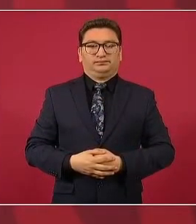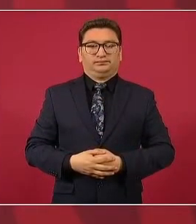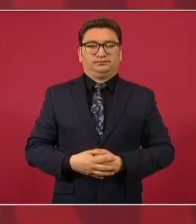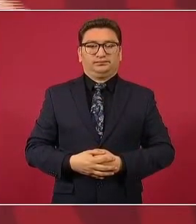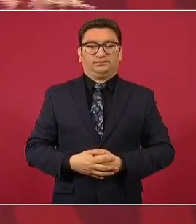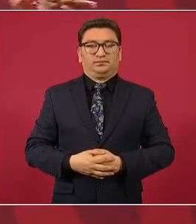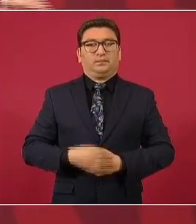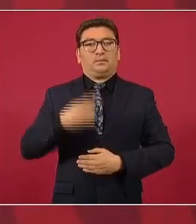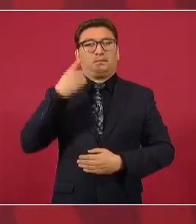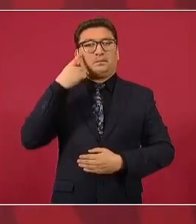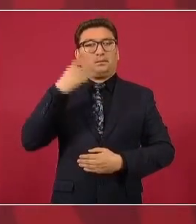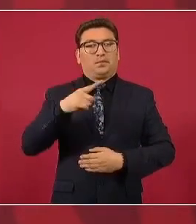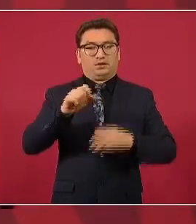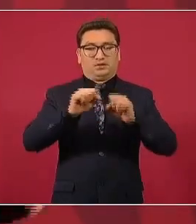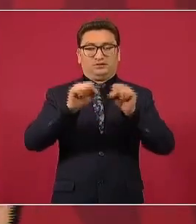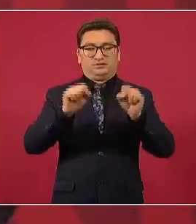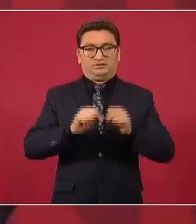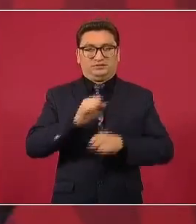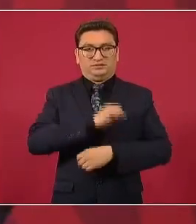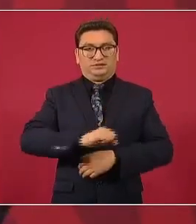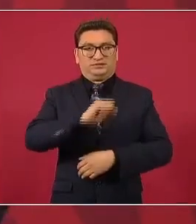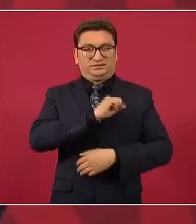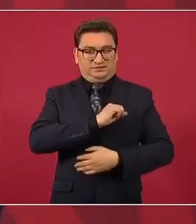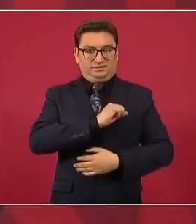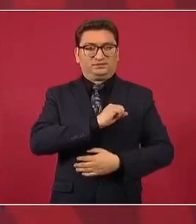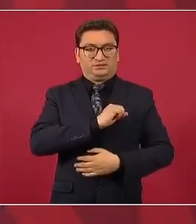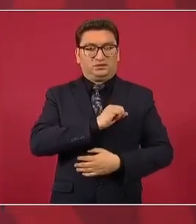con sistemas de salud